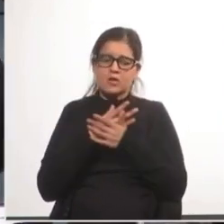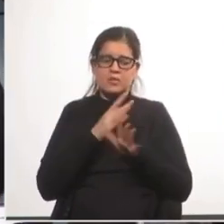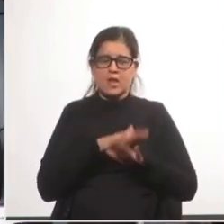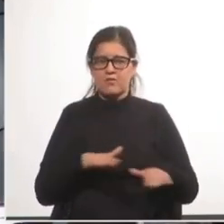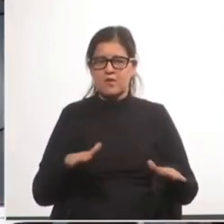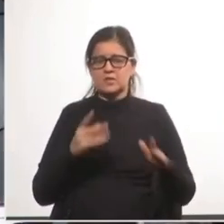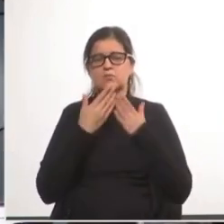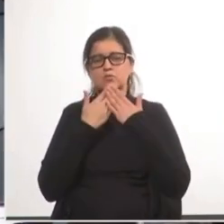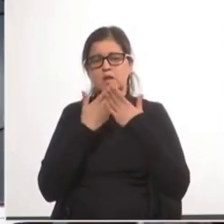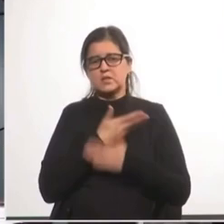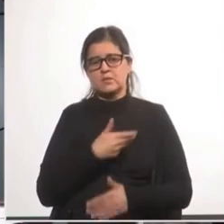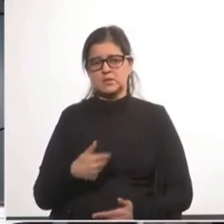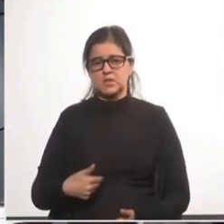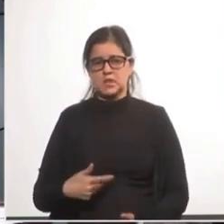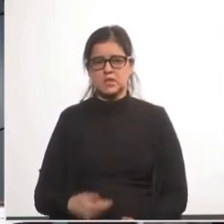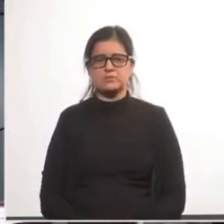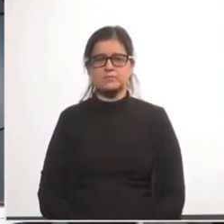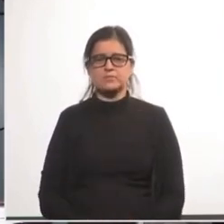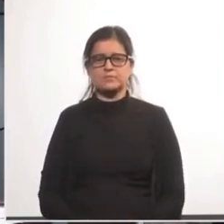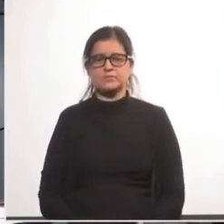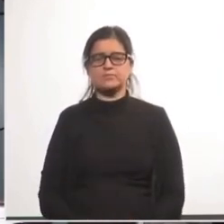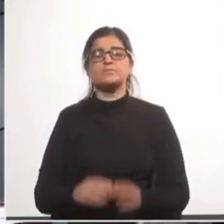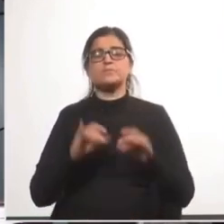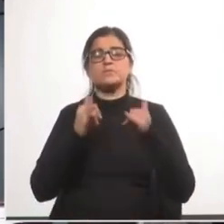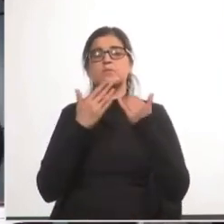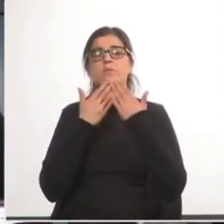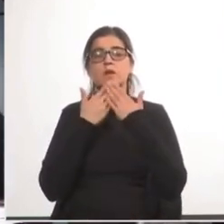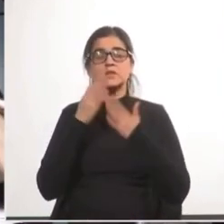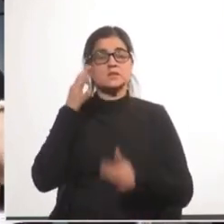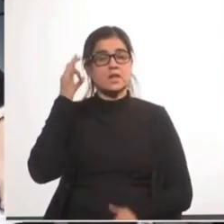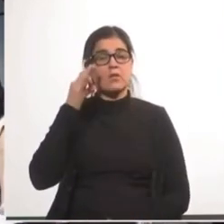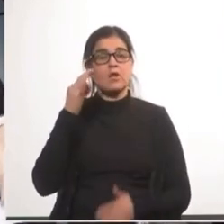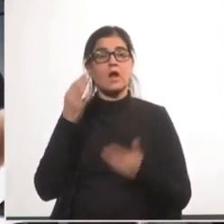Muchas gracias, presidente. Gracias, señora senadora. Antes de continuar